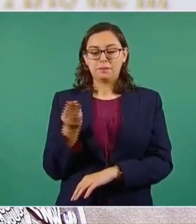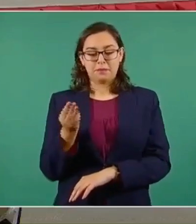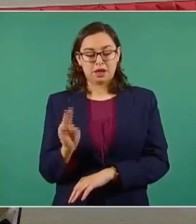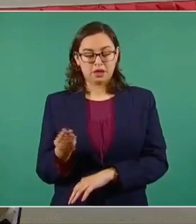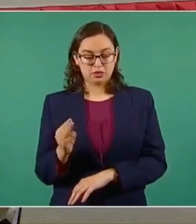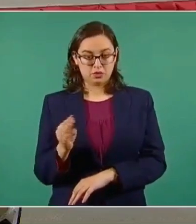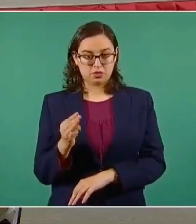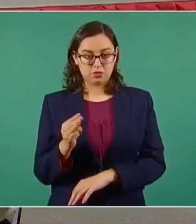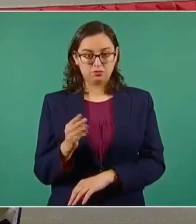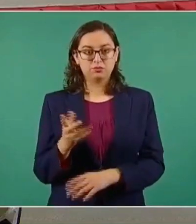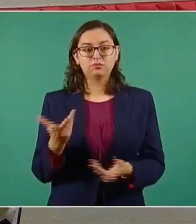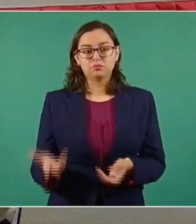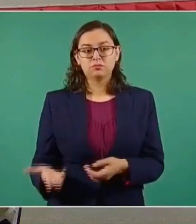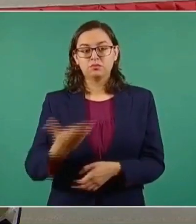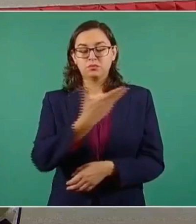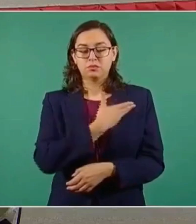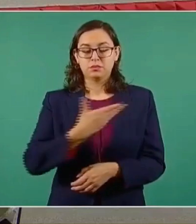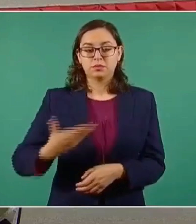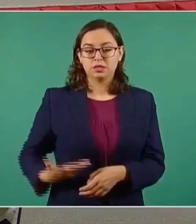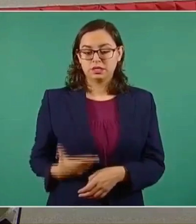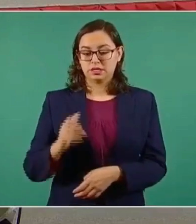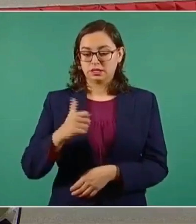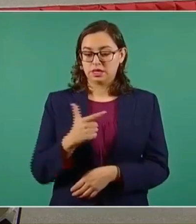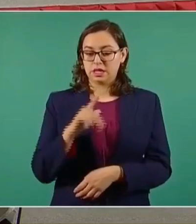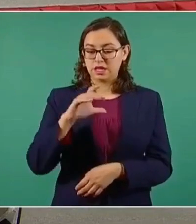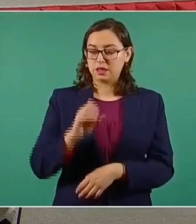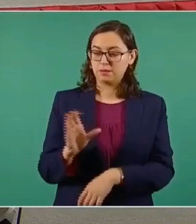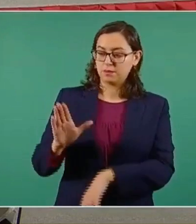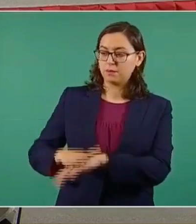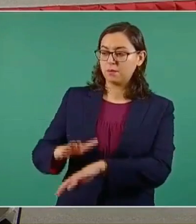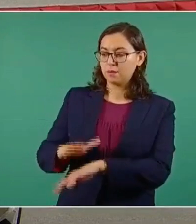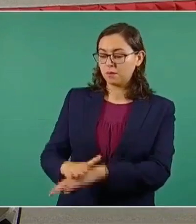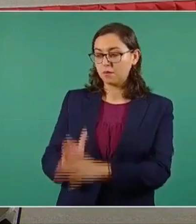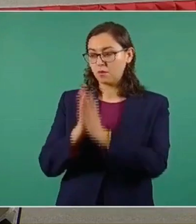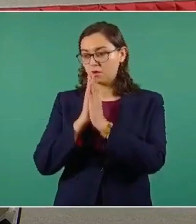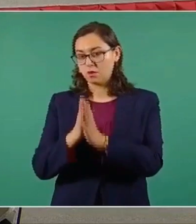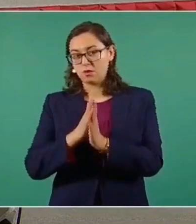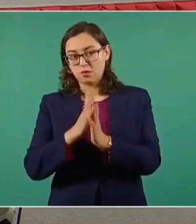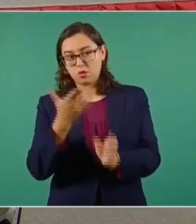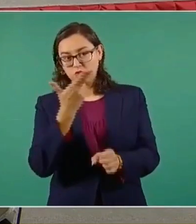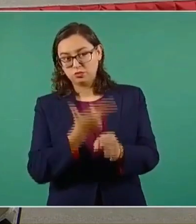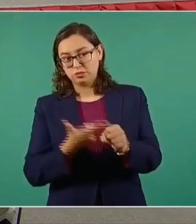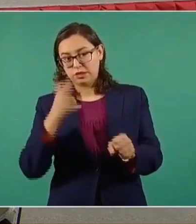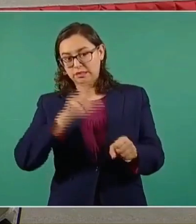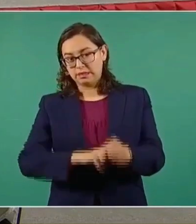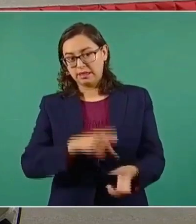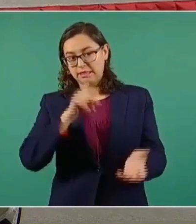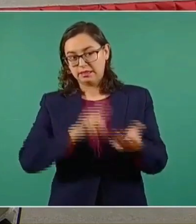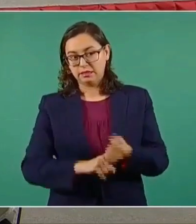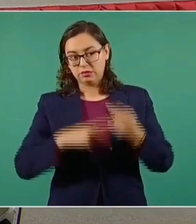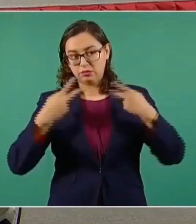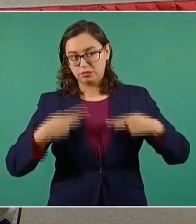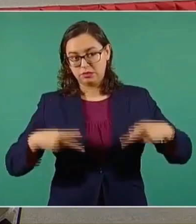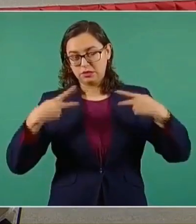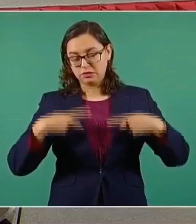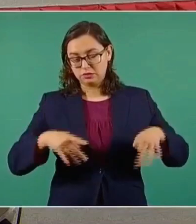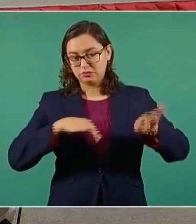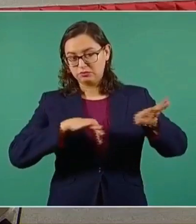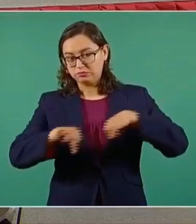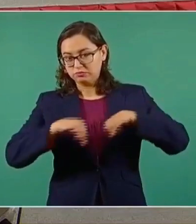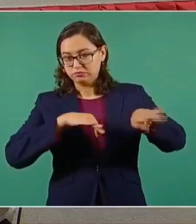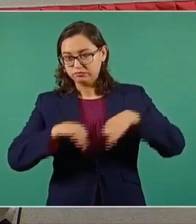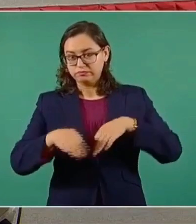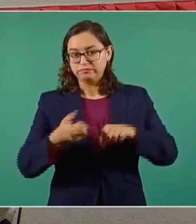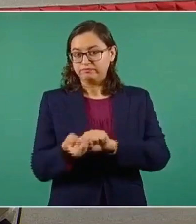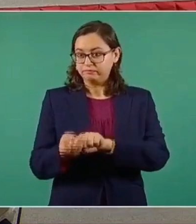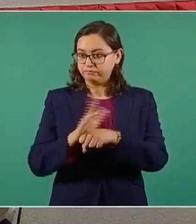nos pidió premiar a nuestros mejores hombres y mujeres del personal de salud que se encontraban enfrentando por primera vez